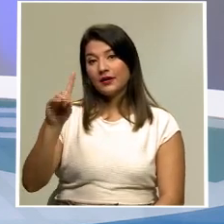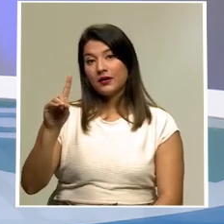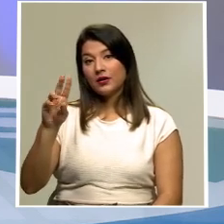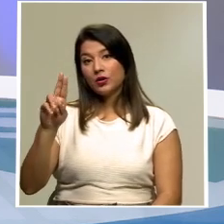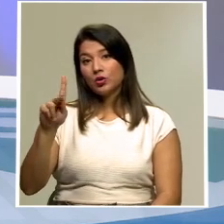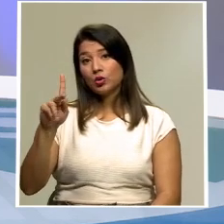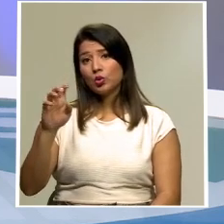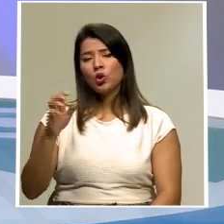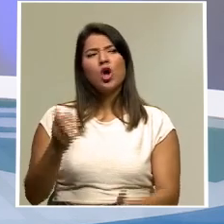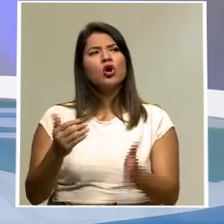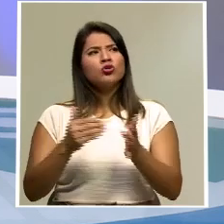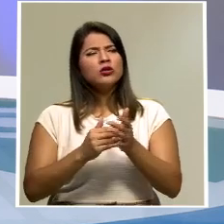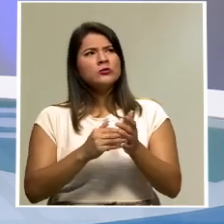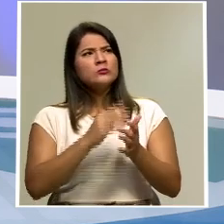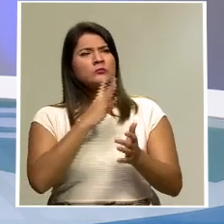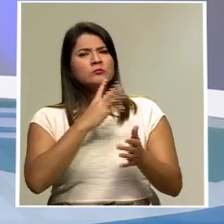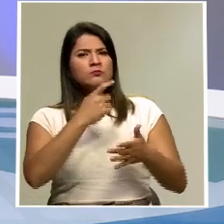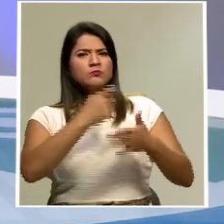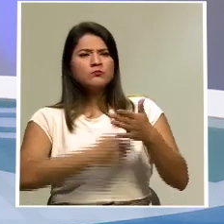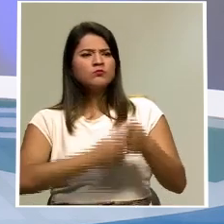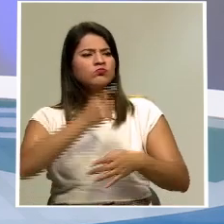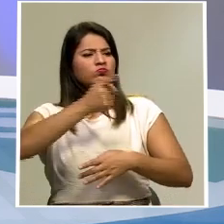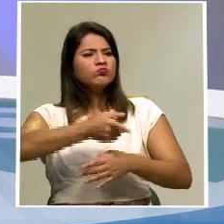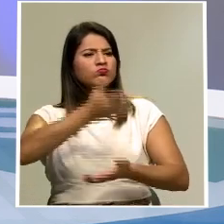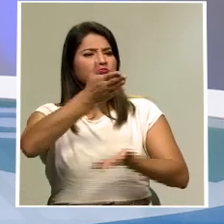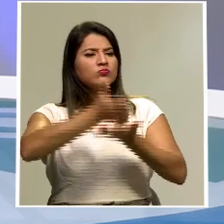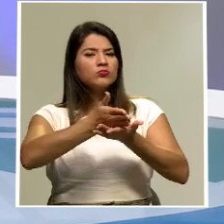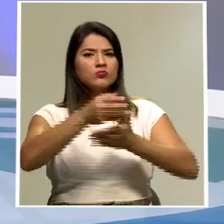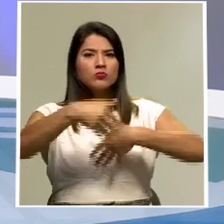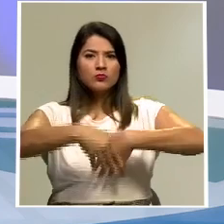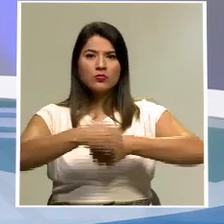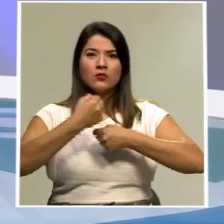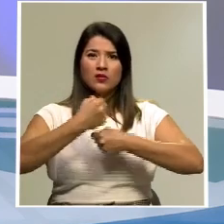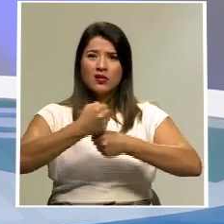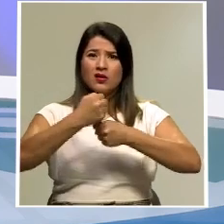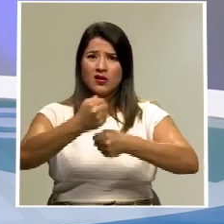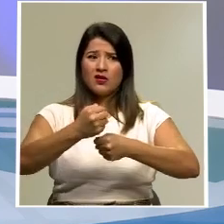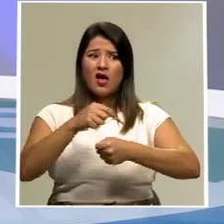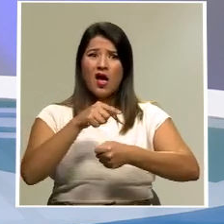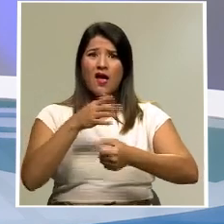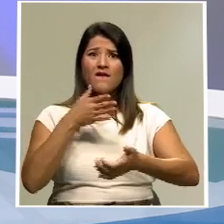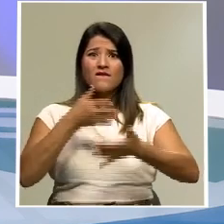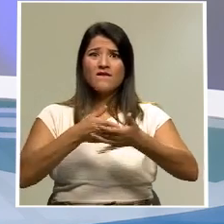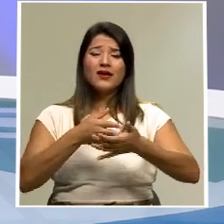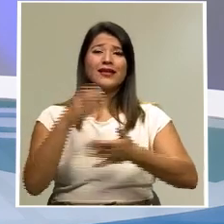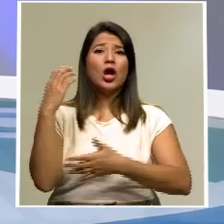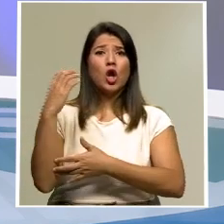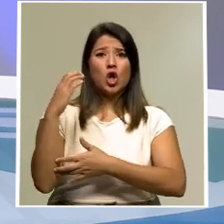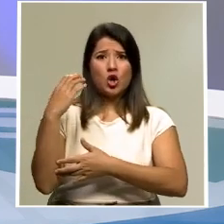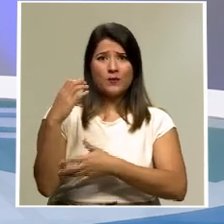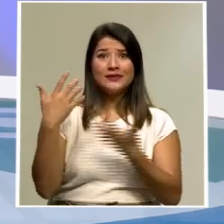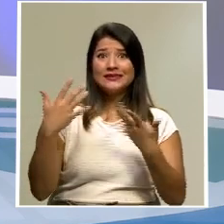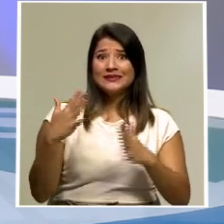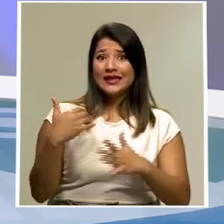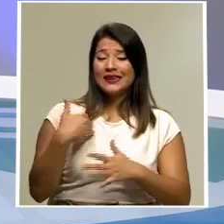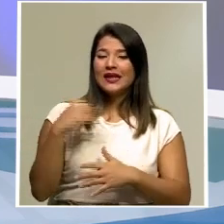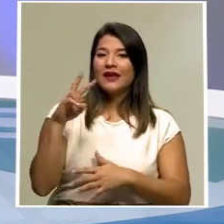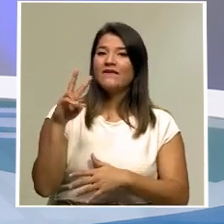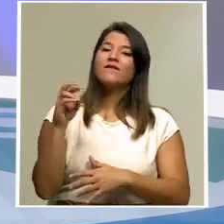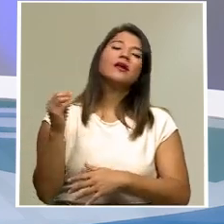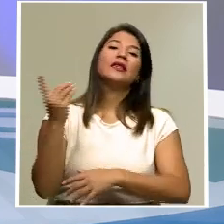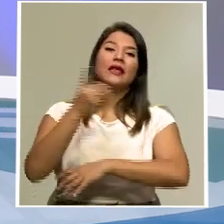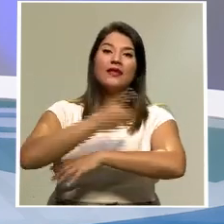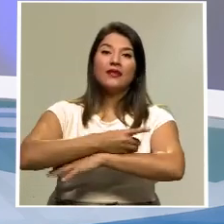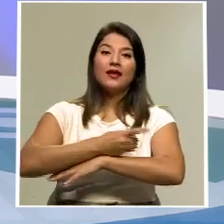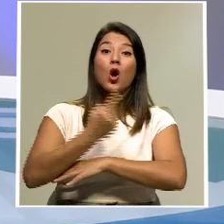tono y ordena acabar con los bloqueos que sacuden al país desde hace más de 20 días. En un video publicado